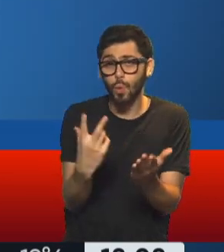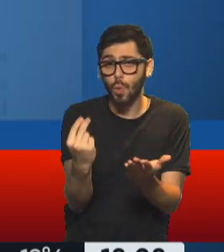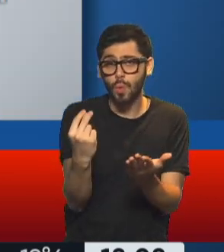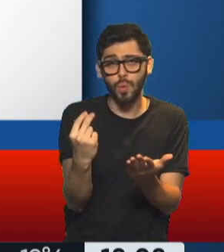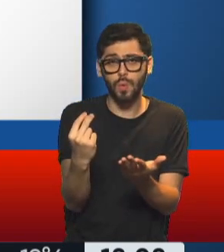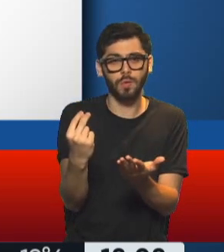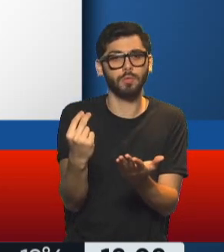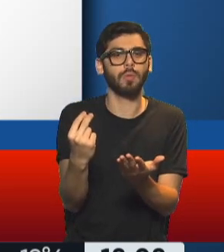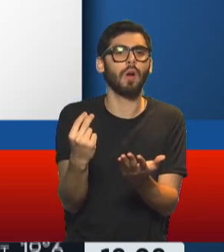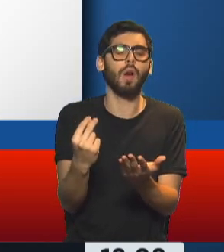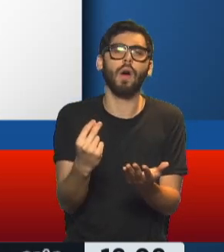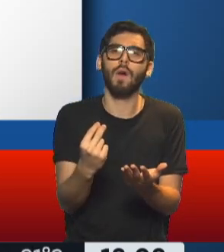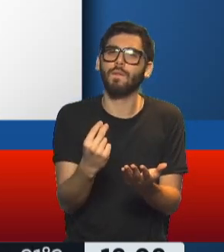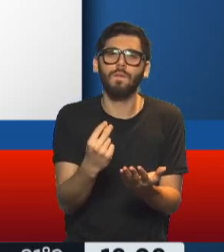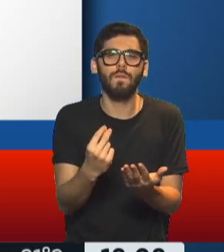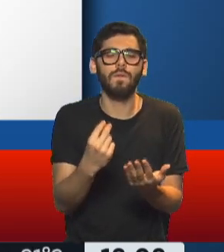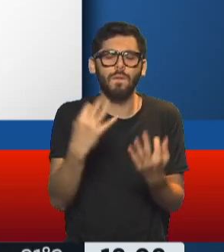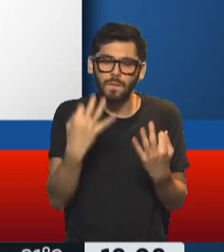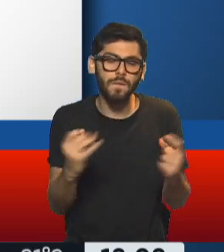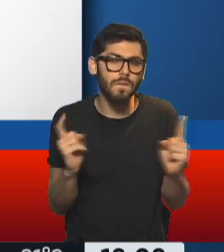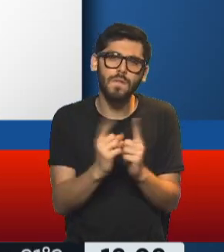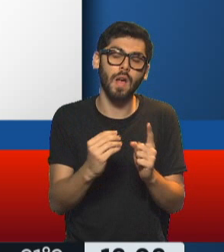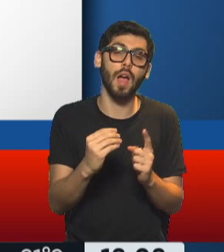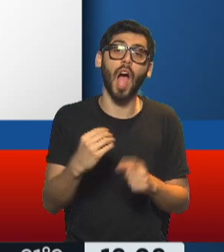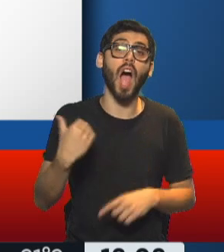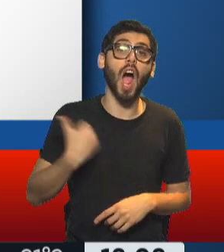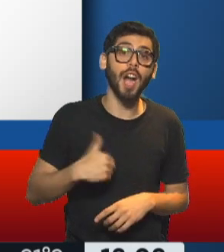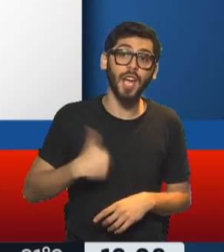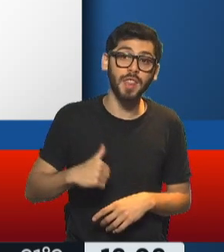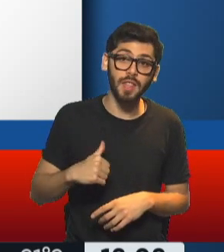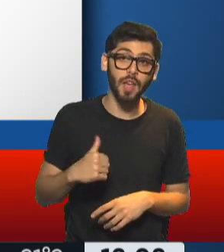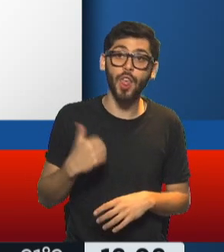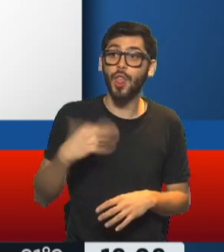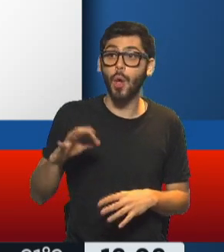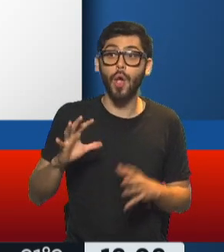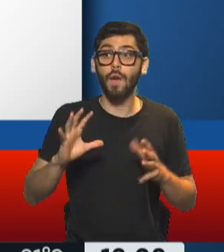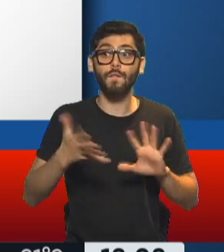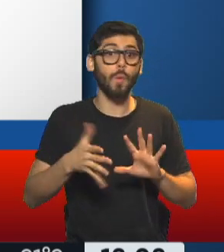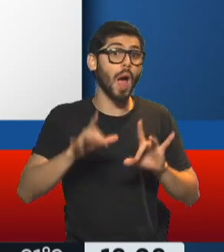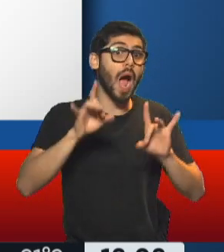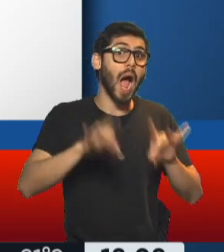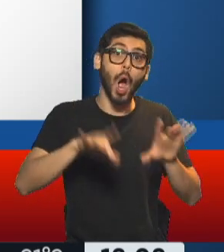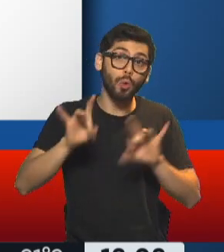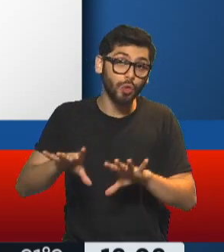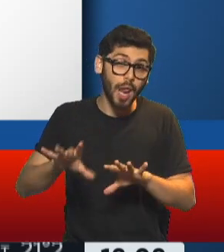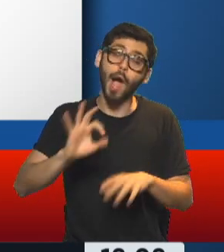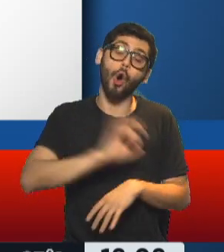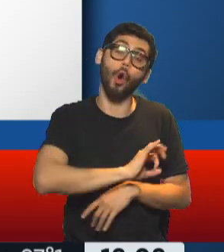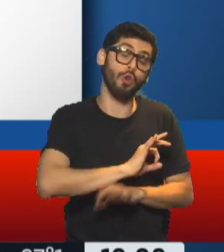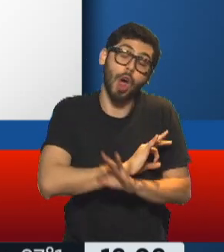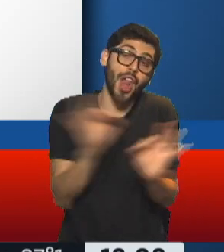decir es que aquí en la Argentina tiene que ser a la australiana o nada. O sea, porque